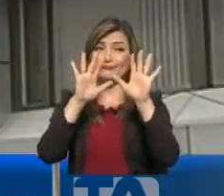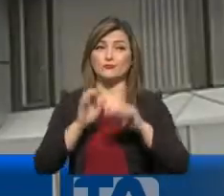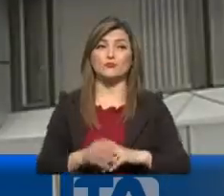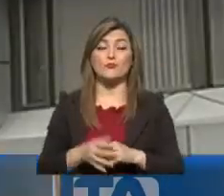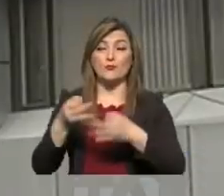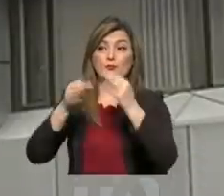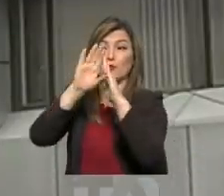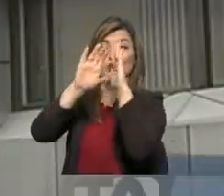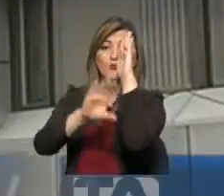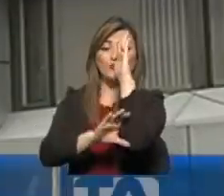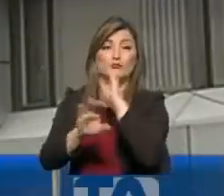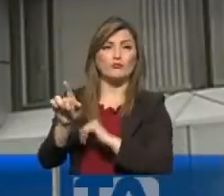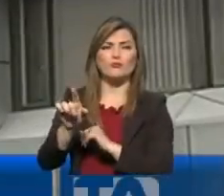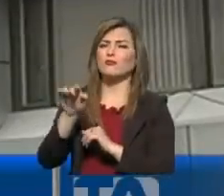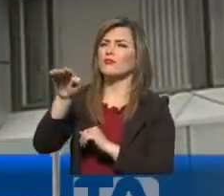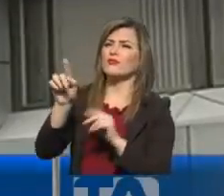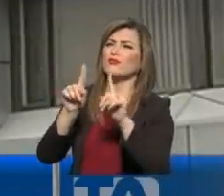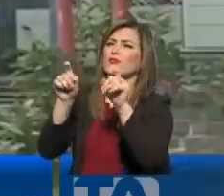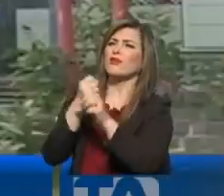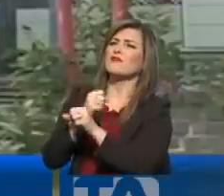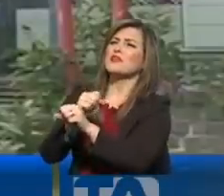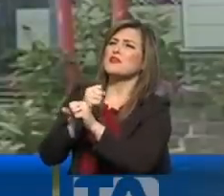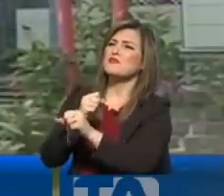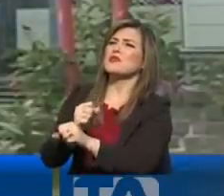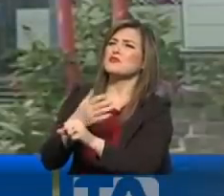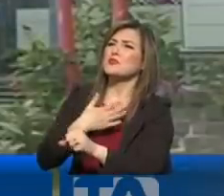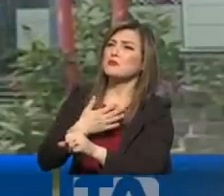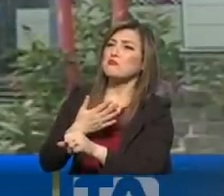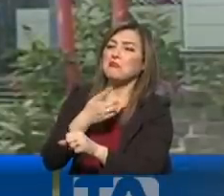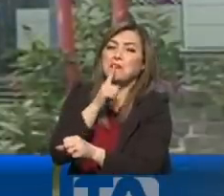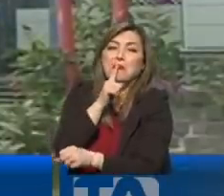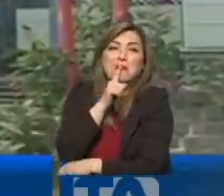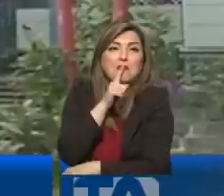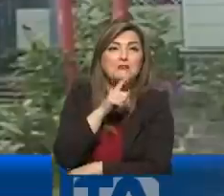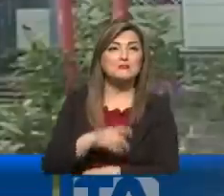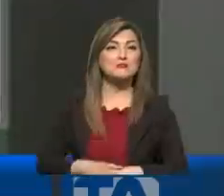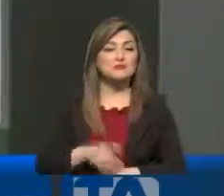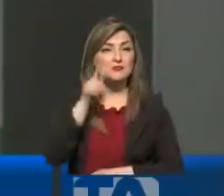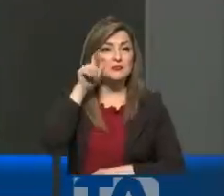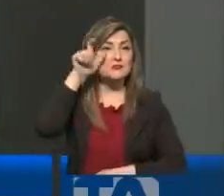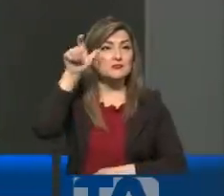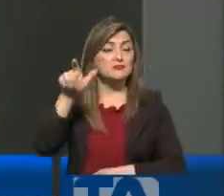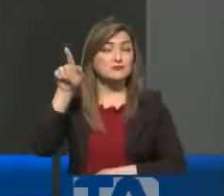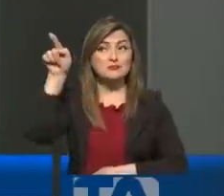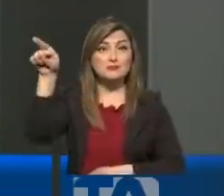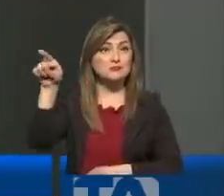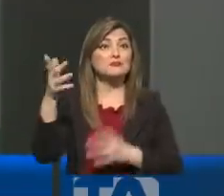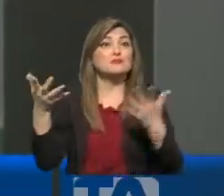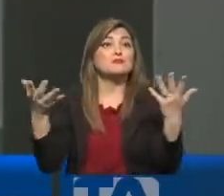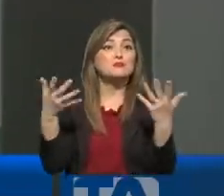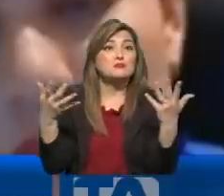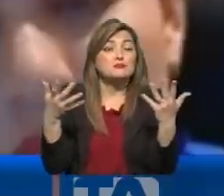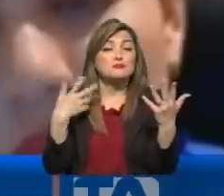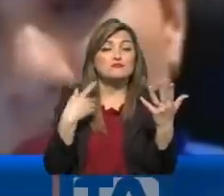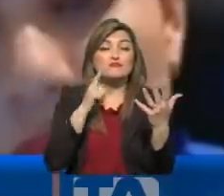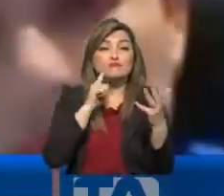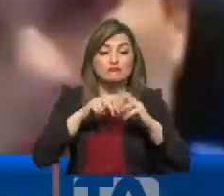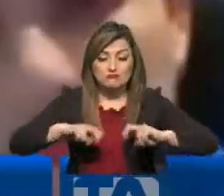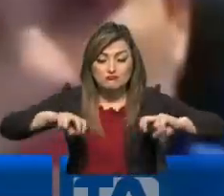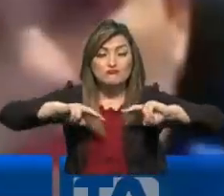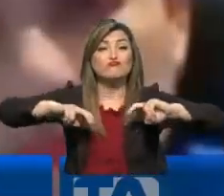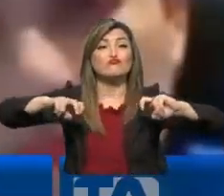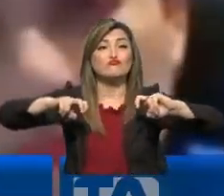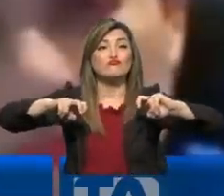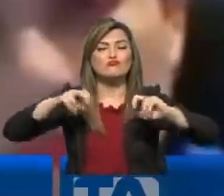Corte Constitucional guarda silencio sobre el tema. La Fiscalía ha iniciado una investigación por un presunto delito de acción pública y ha